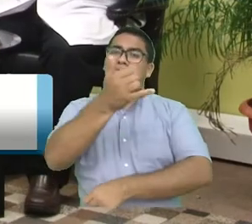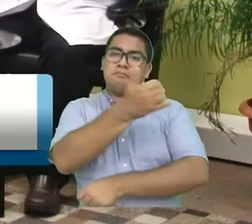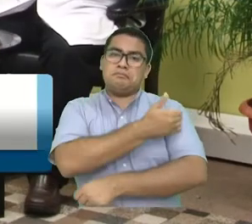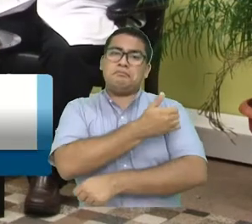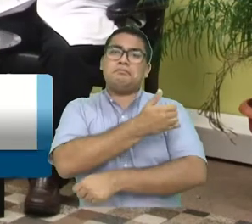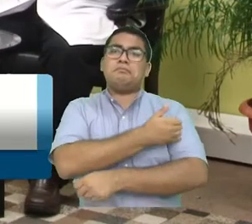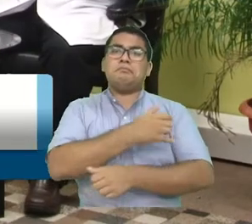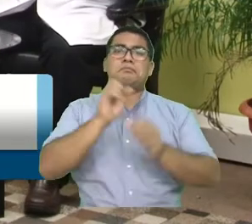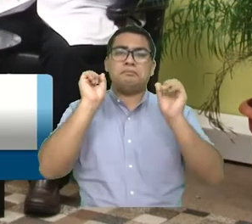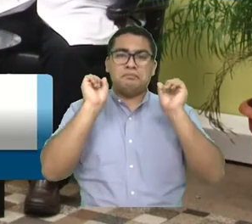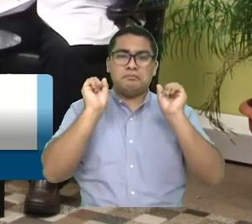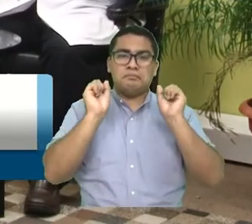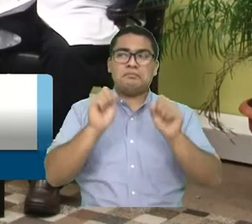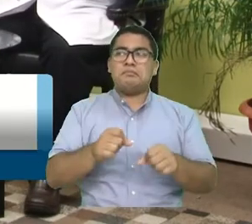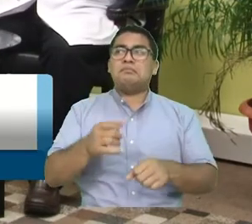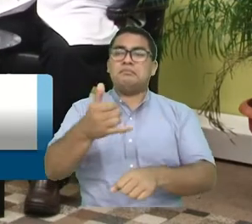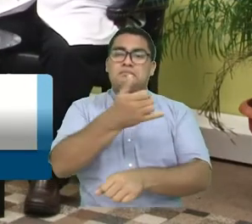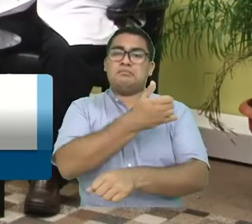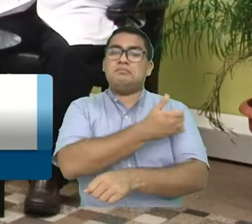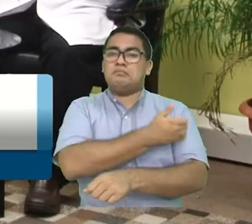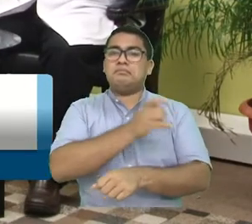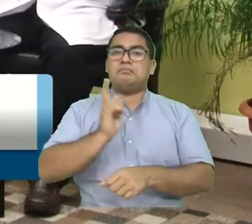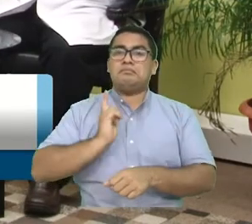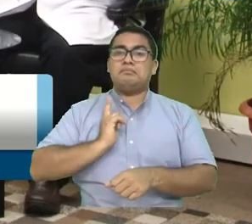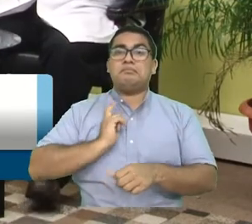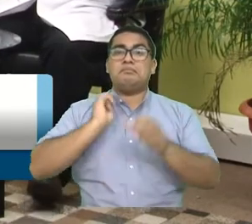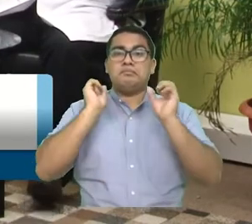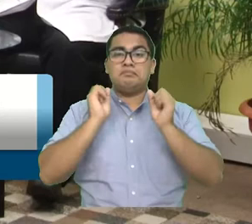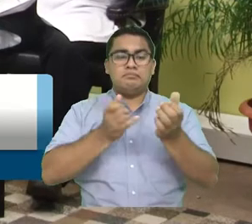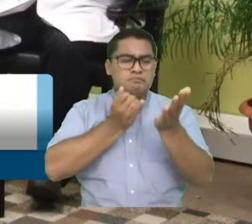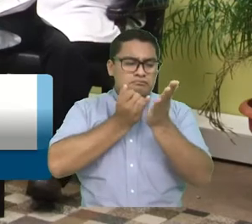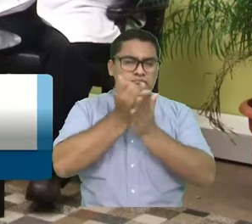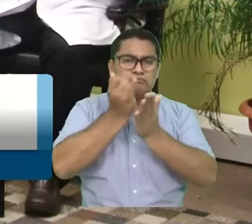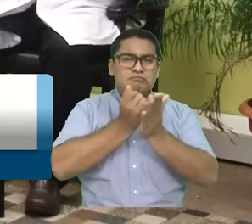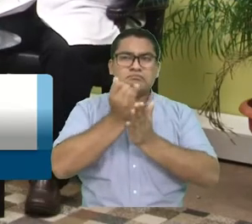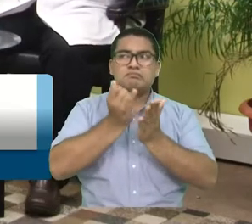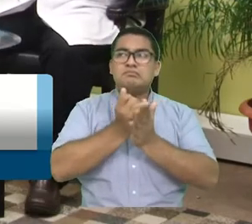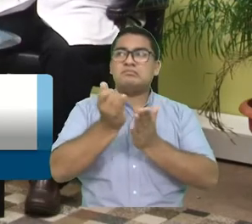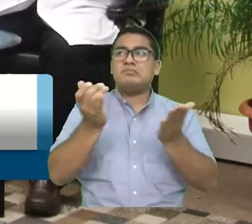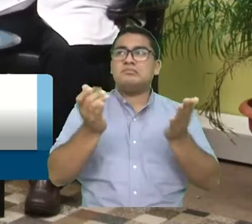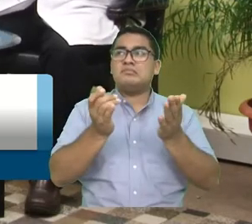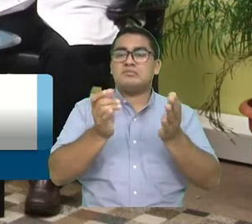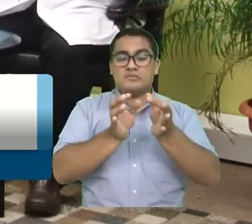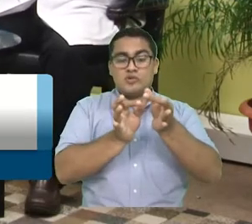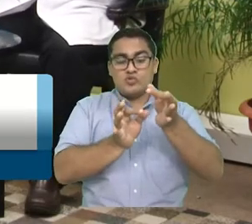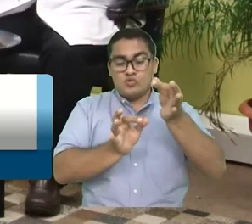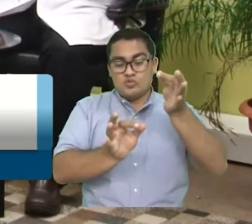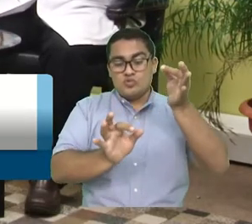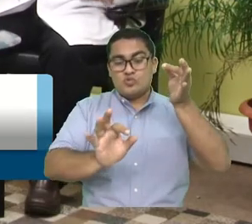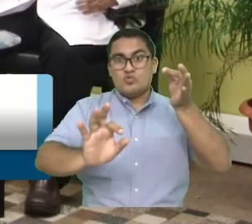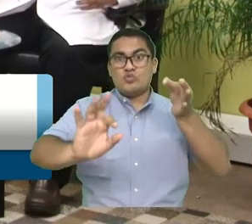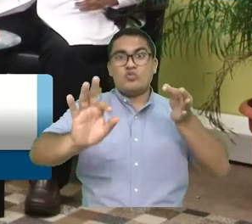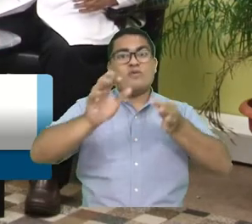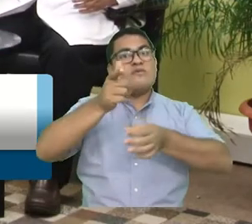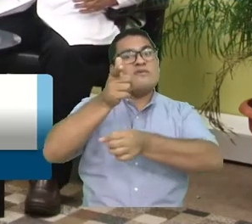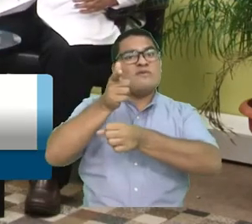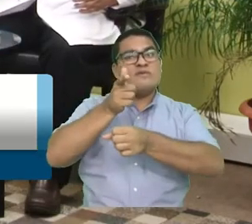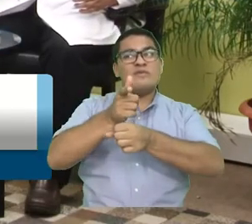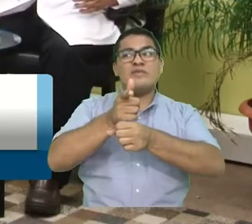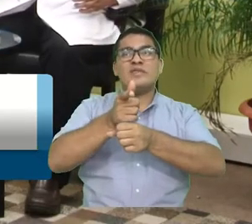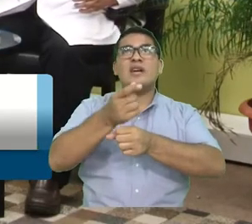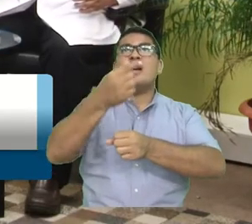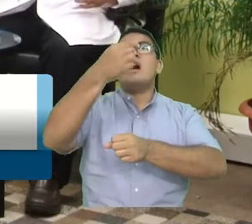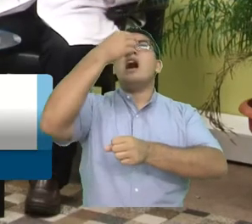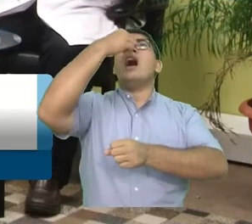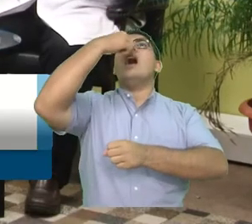En este caso, en nuestro hospital sí tenemos y podemos hacer el estudio. Es un tubo que vimos en las imágenes que lo pusieron,